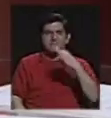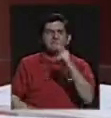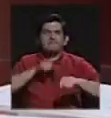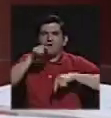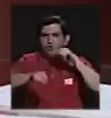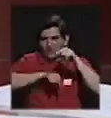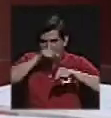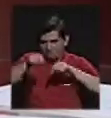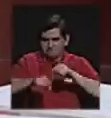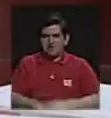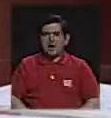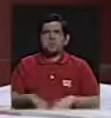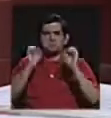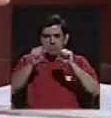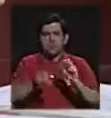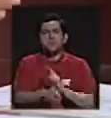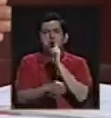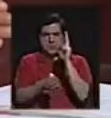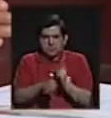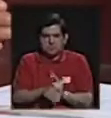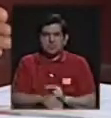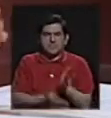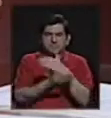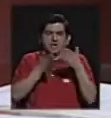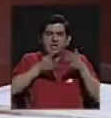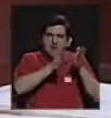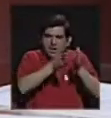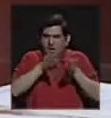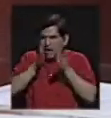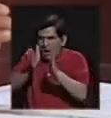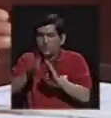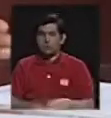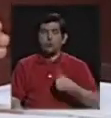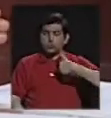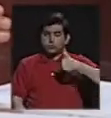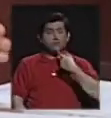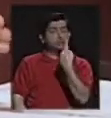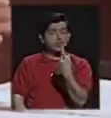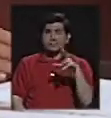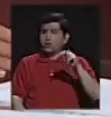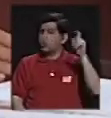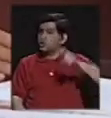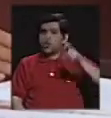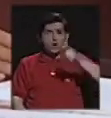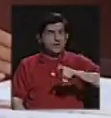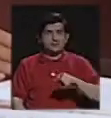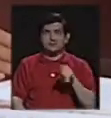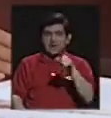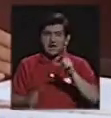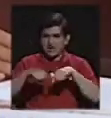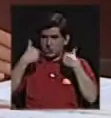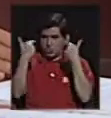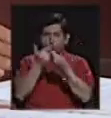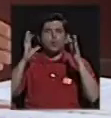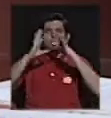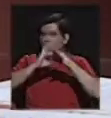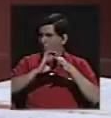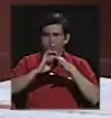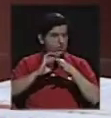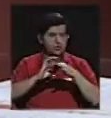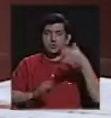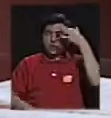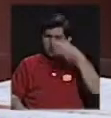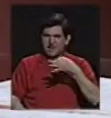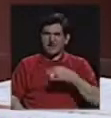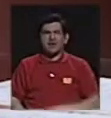crítico logre canalizarse en alguna dirección. Y ahí yo sí quiero decir, no necesariamente tiene que ser la coalición. Efectivamente, creo